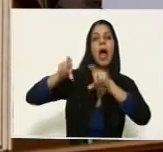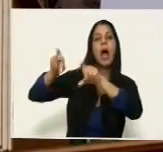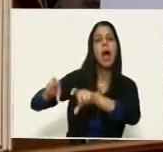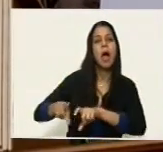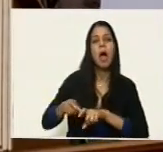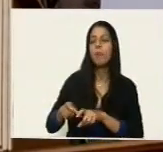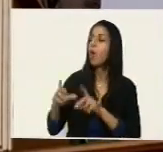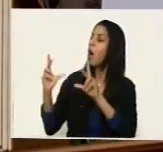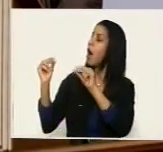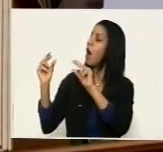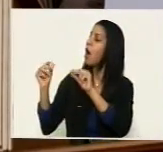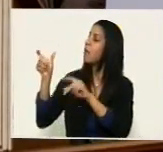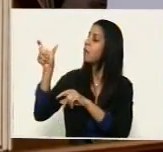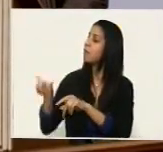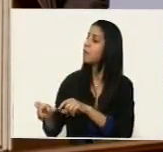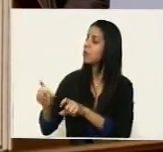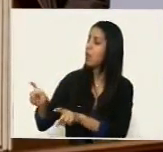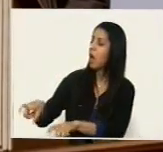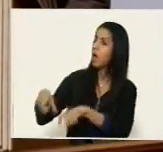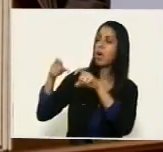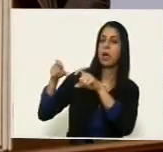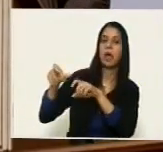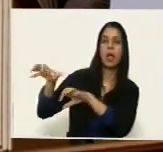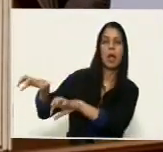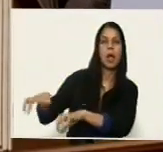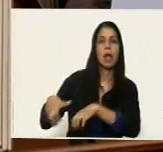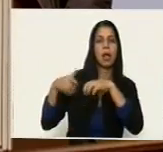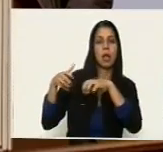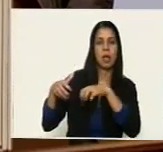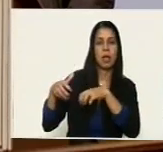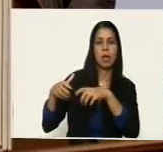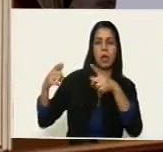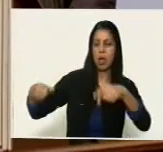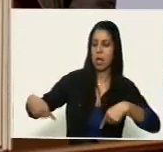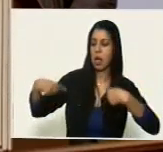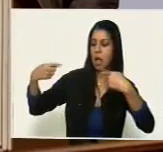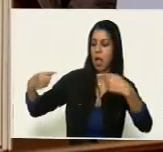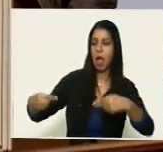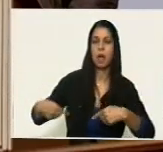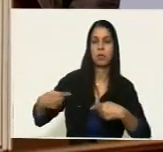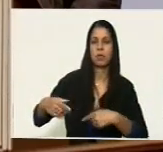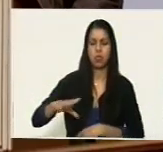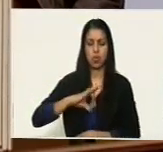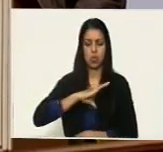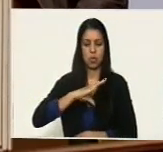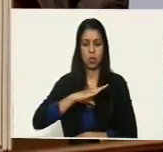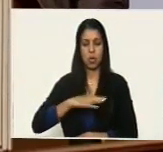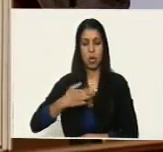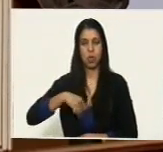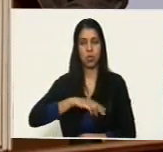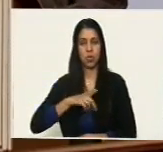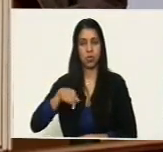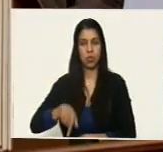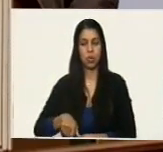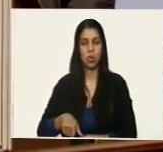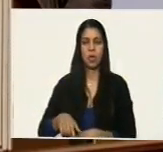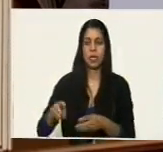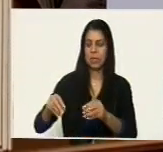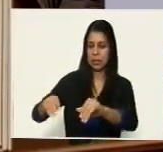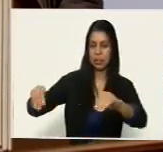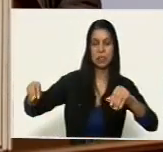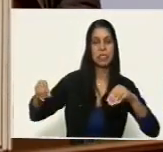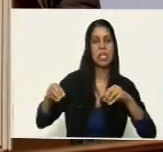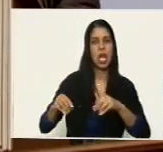decía al campesino, el tractor nos pertenece a nosotros los campesinos, la tierra nos pertenece a nosotros